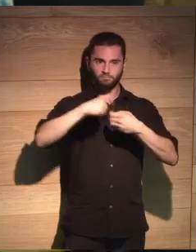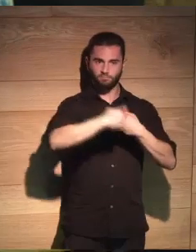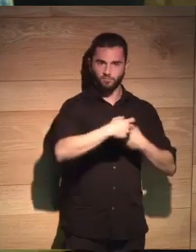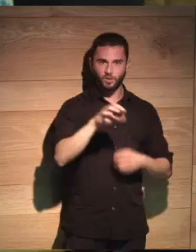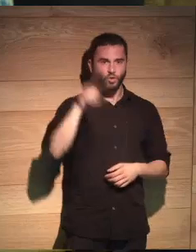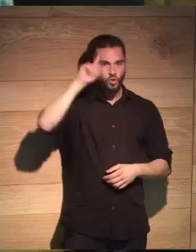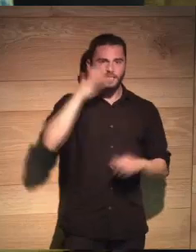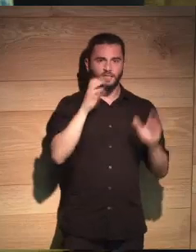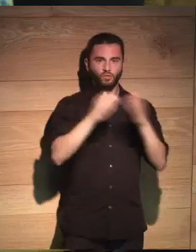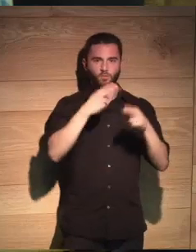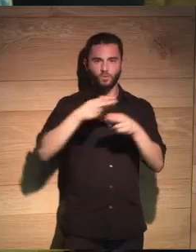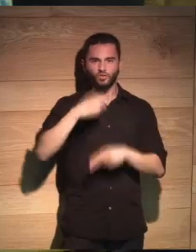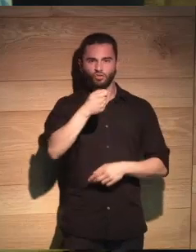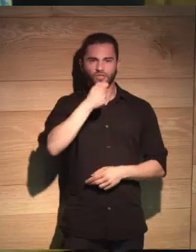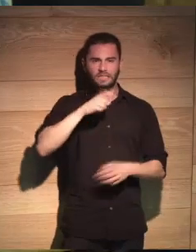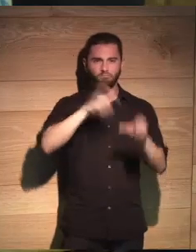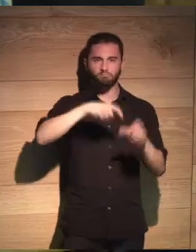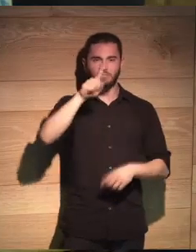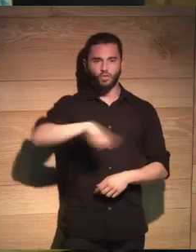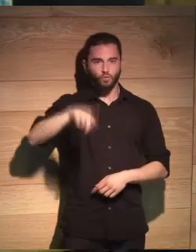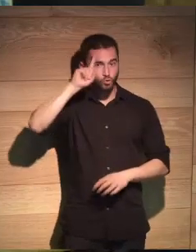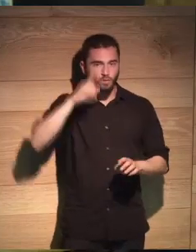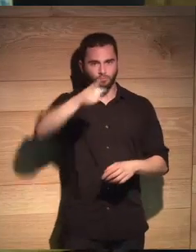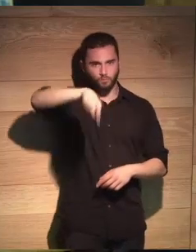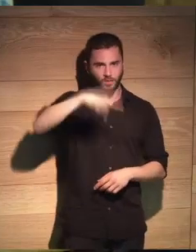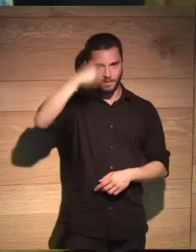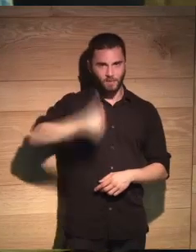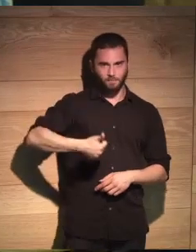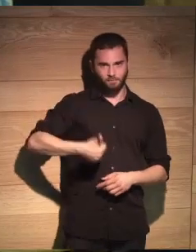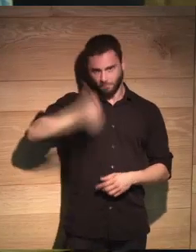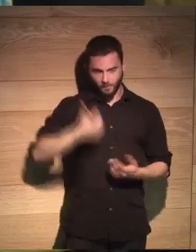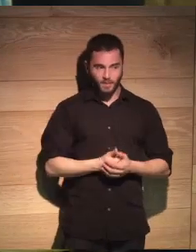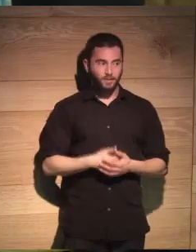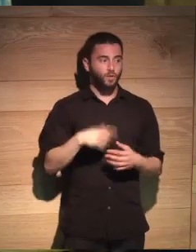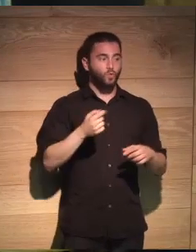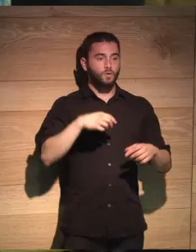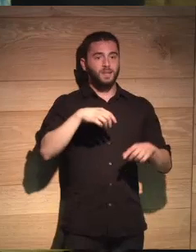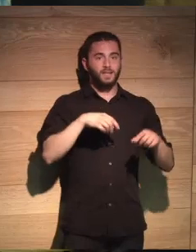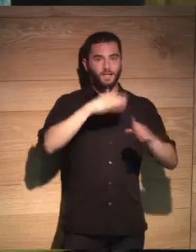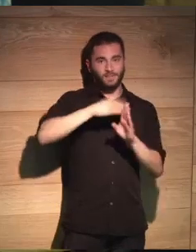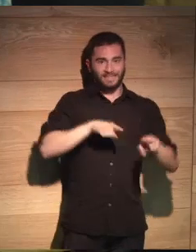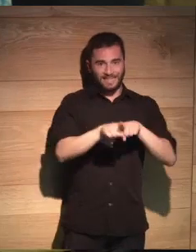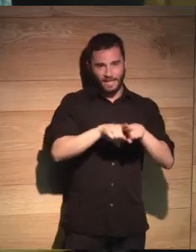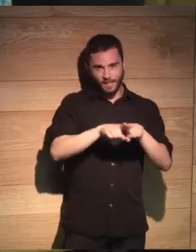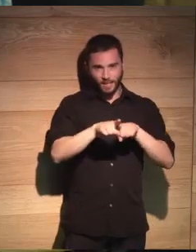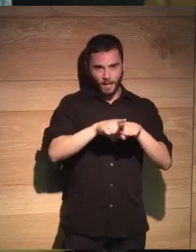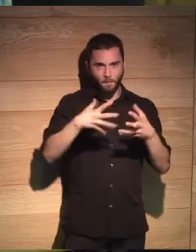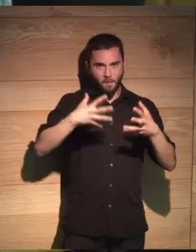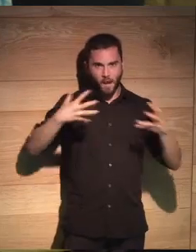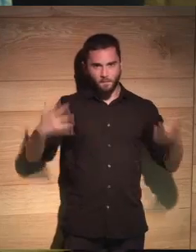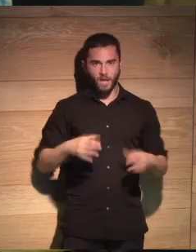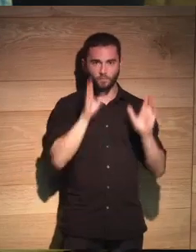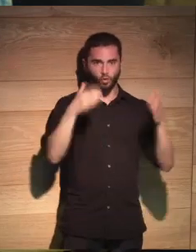usted lo sabrá mejor. Que le hace ver con cierto nivel de crítica, creciente además, al